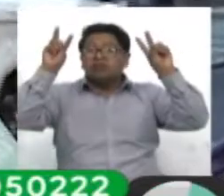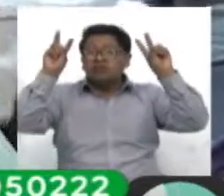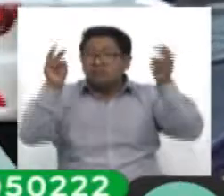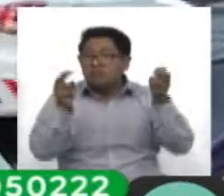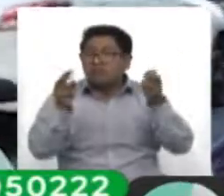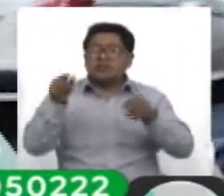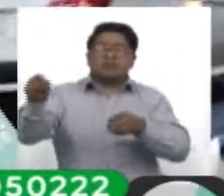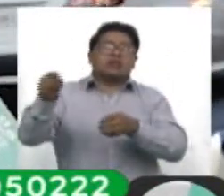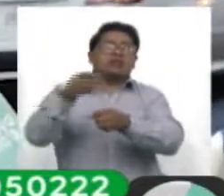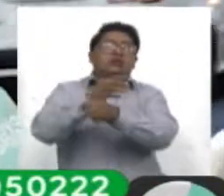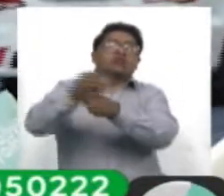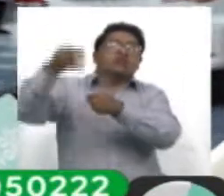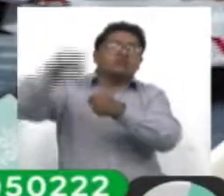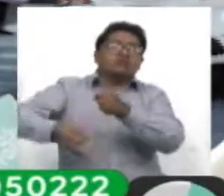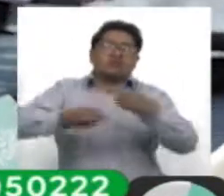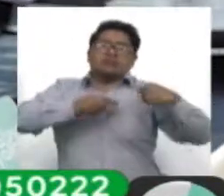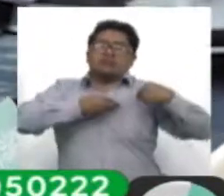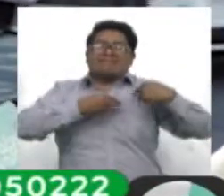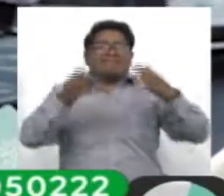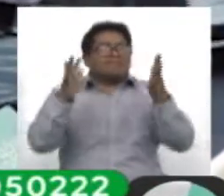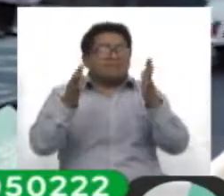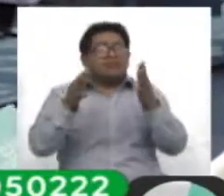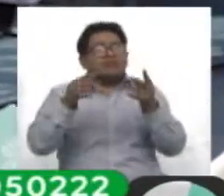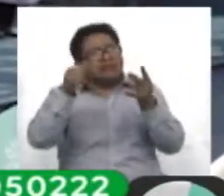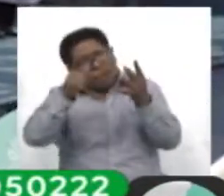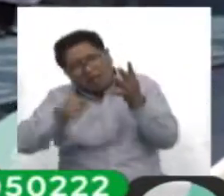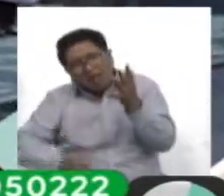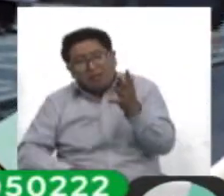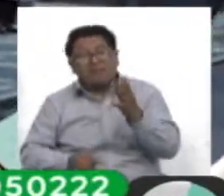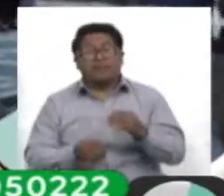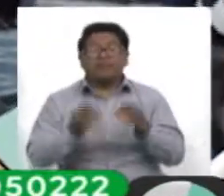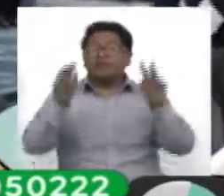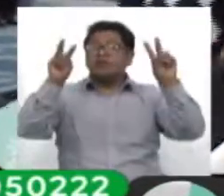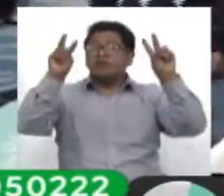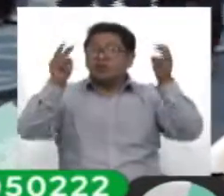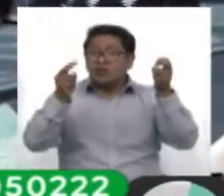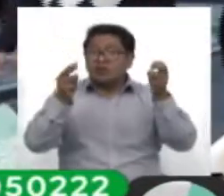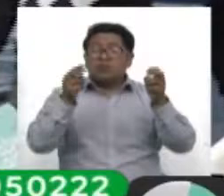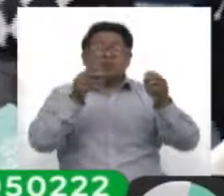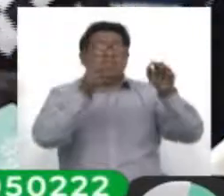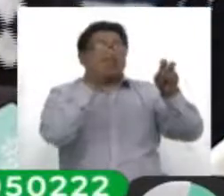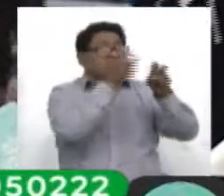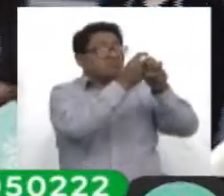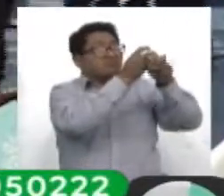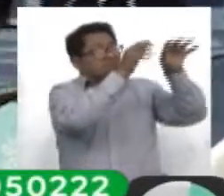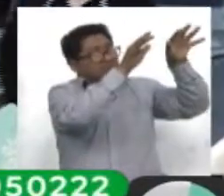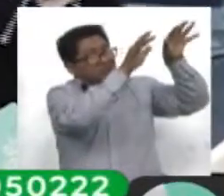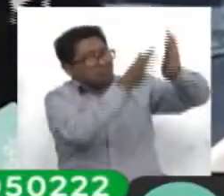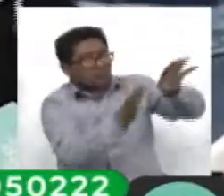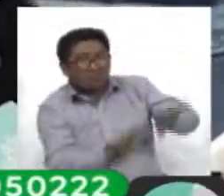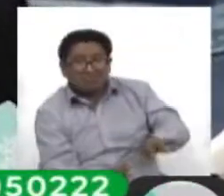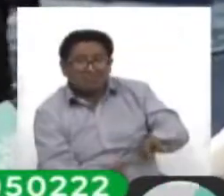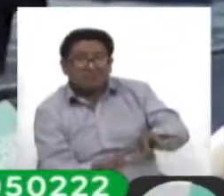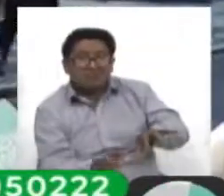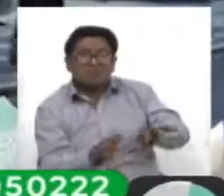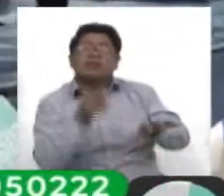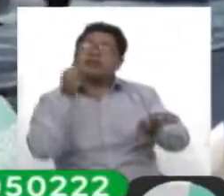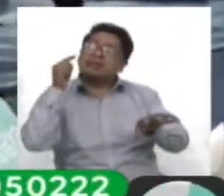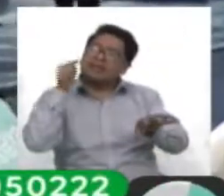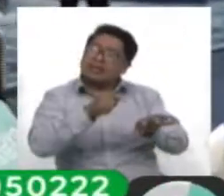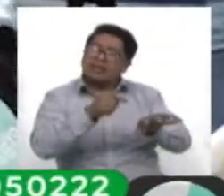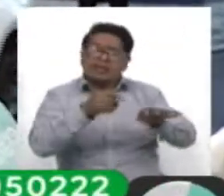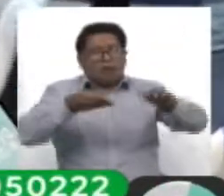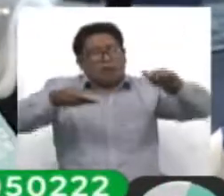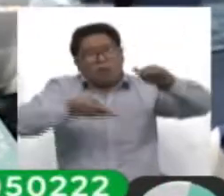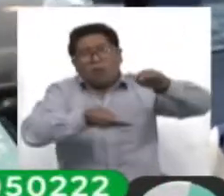Por el incumplimiento de deberes y otros, por el caso del deslizamiento del depósito de